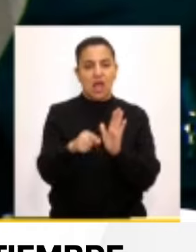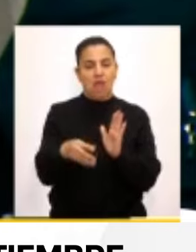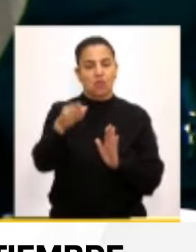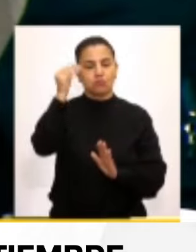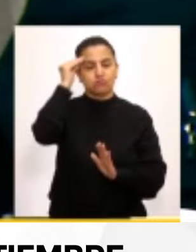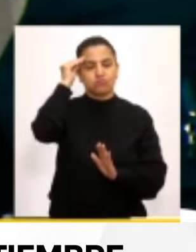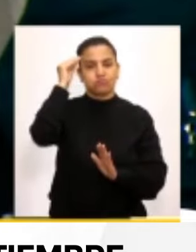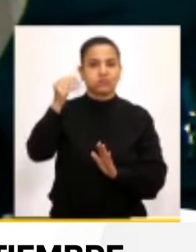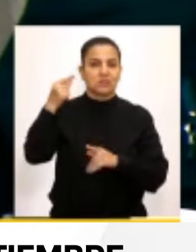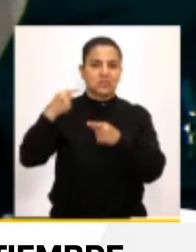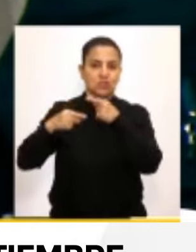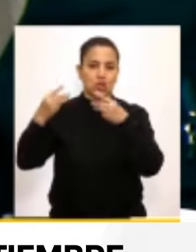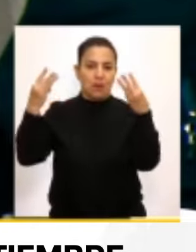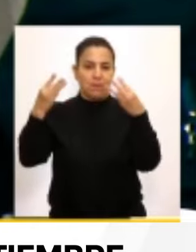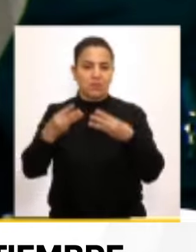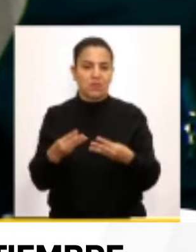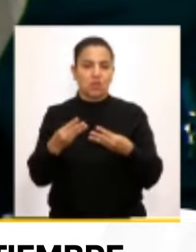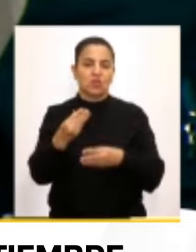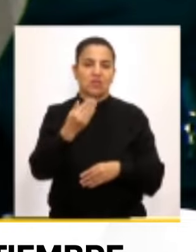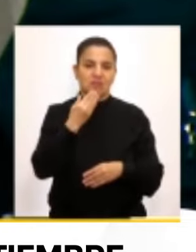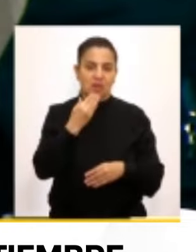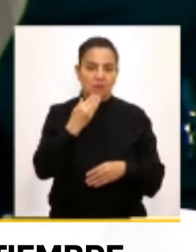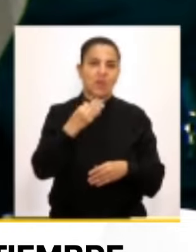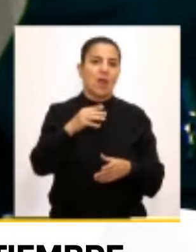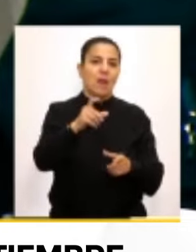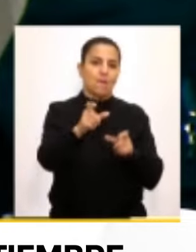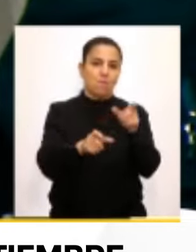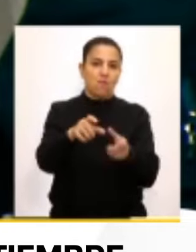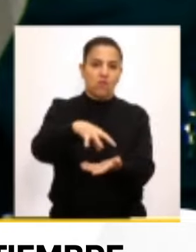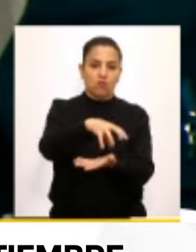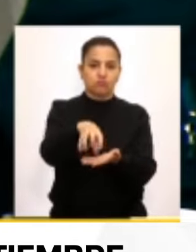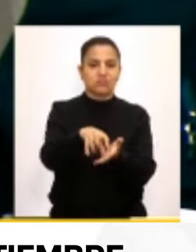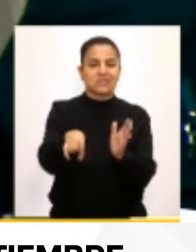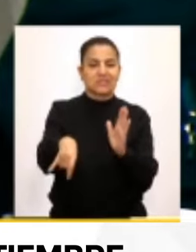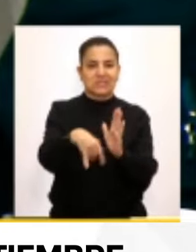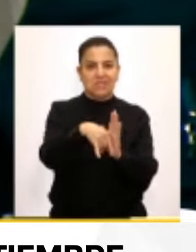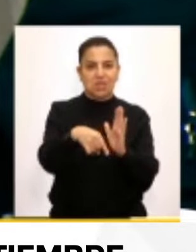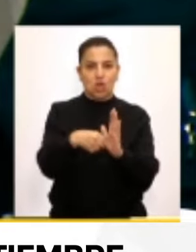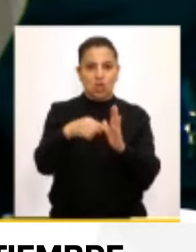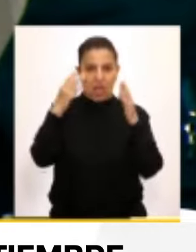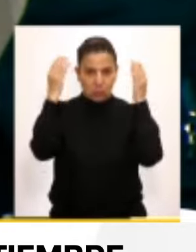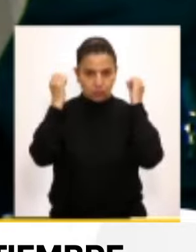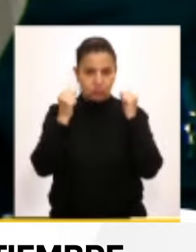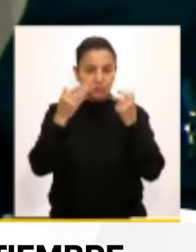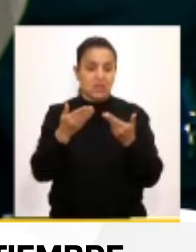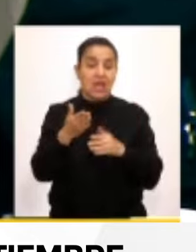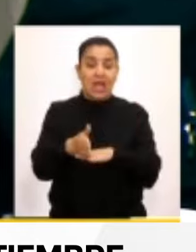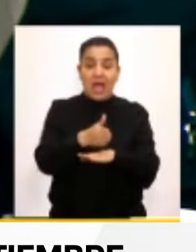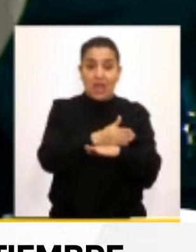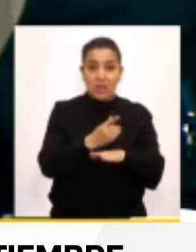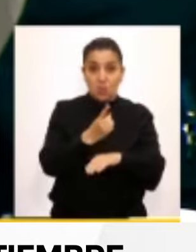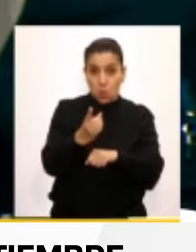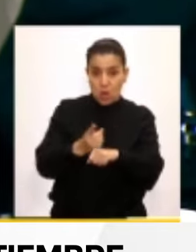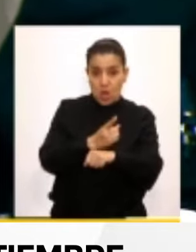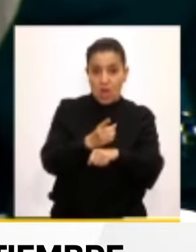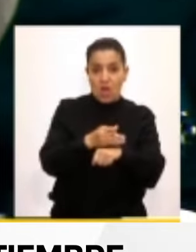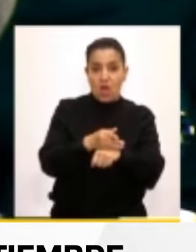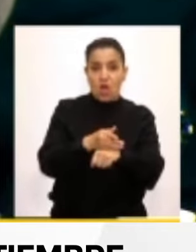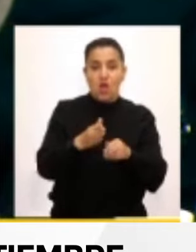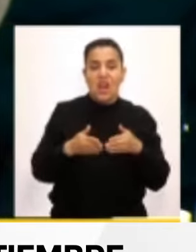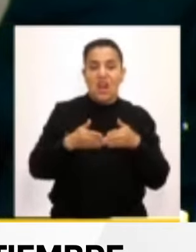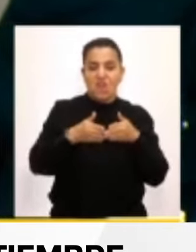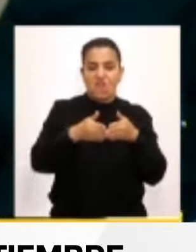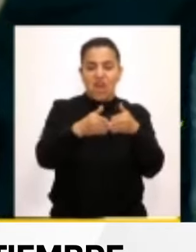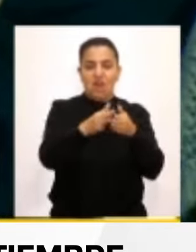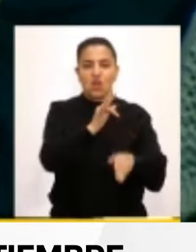como magallánicos y también del pueblo chilote, quienes llegan unas horas antes de un barco